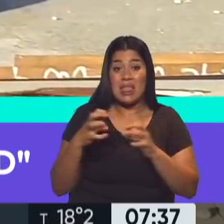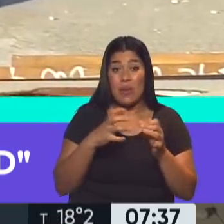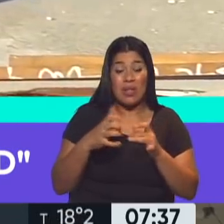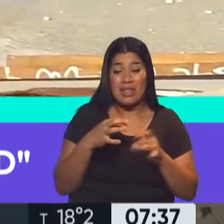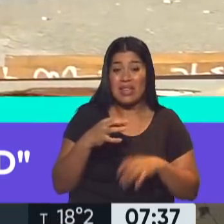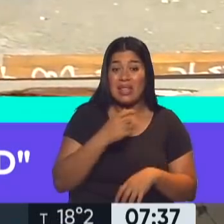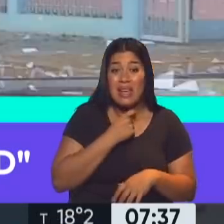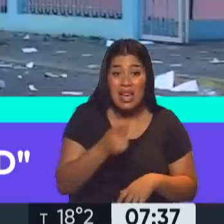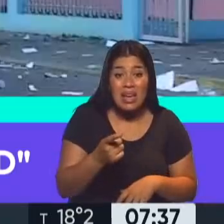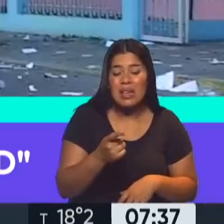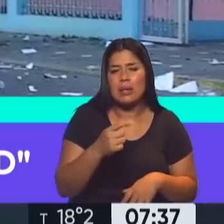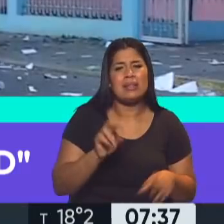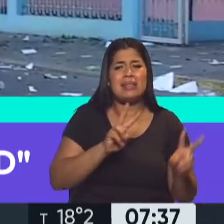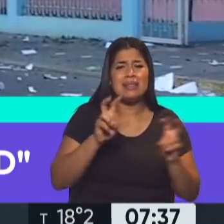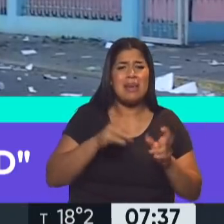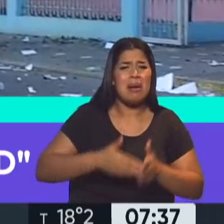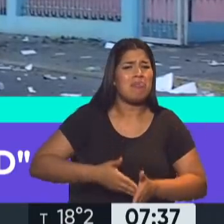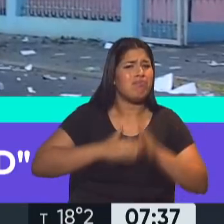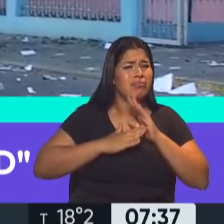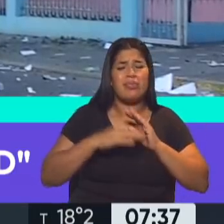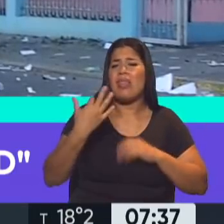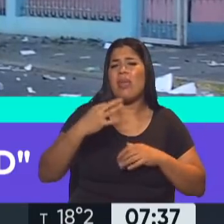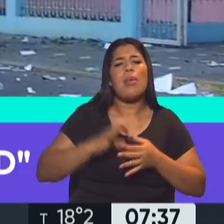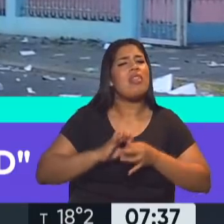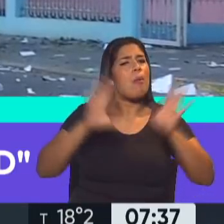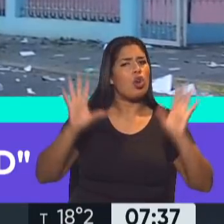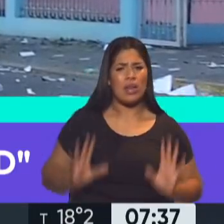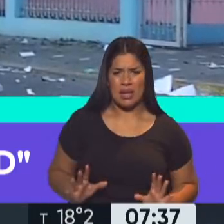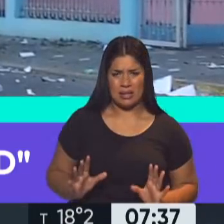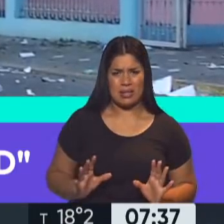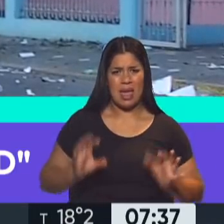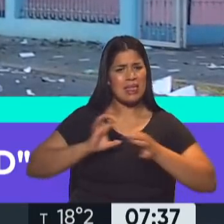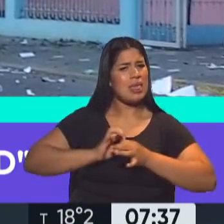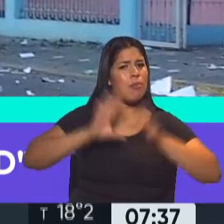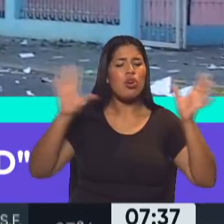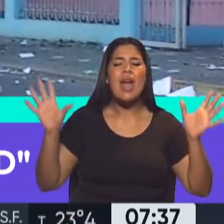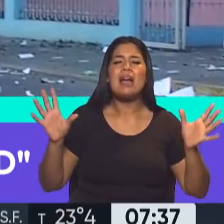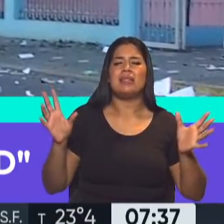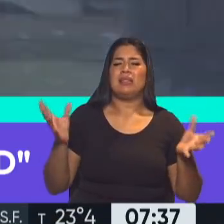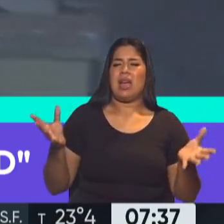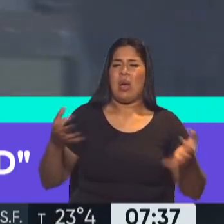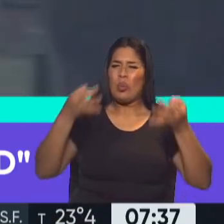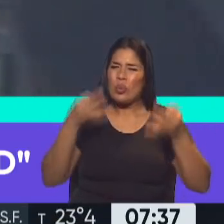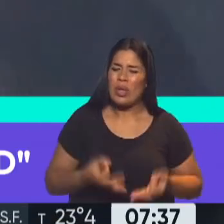más debatido por la comunidad de Chubut, merece un debate democrático, amplio, transparente,